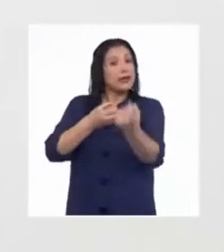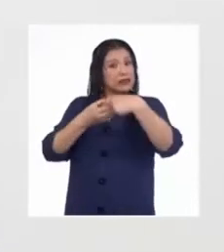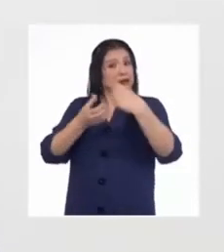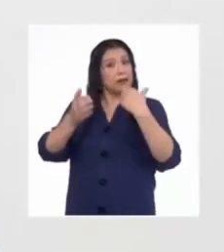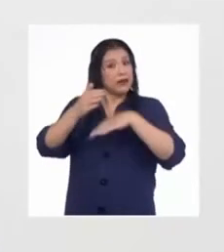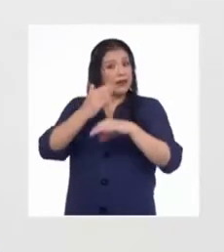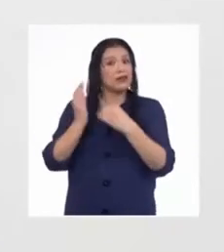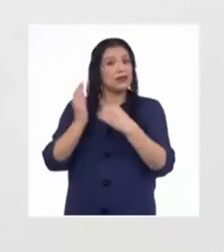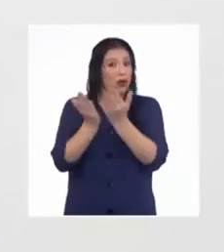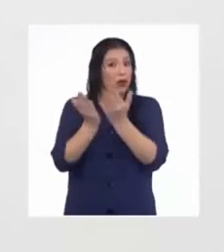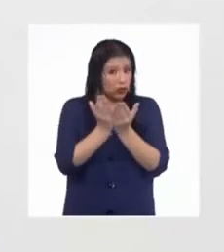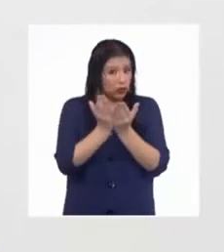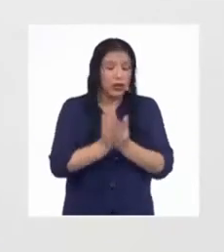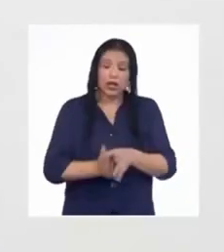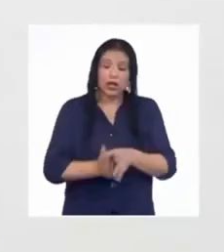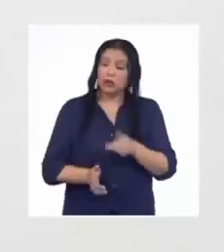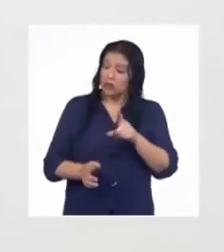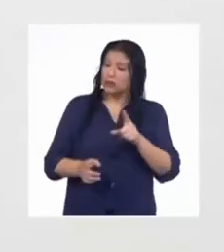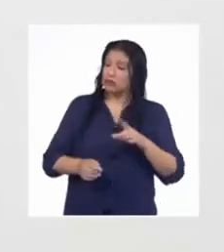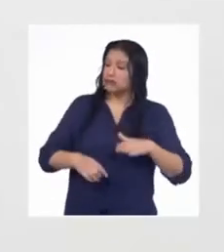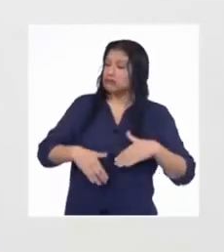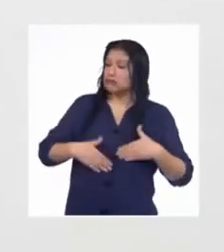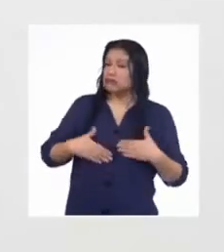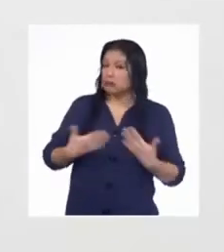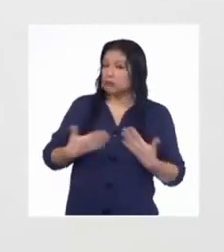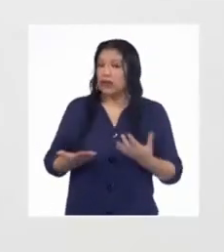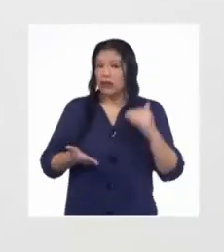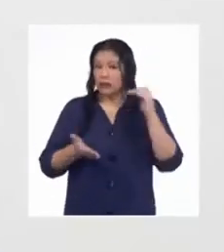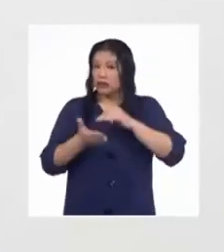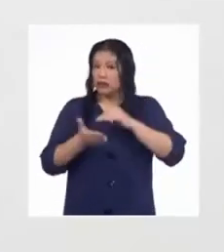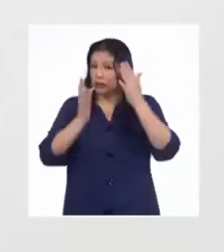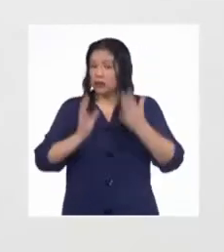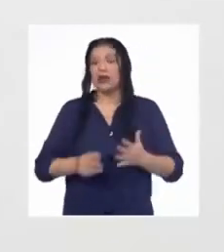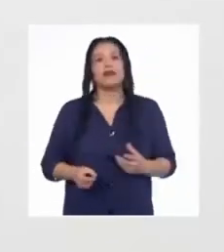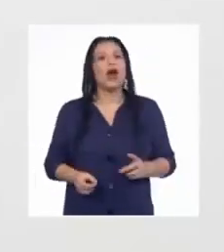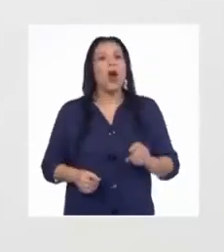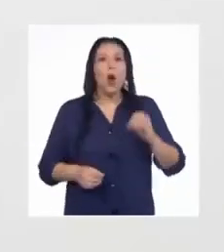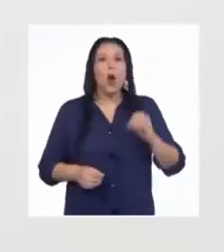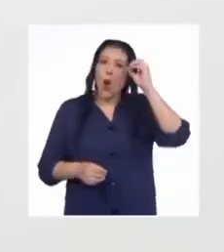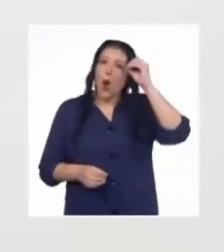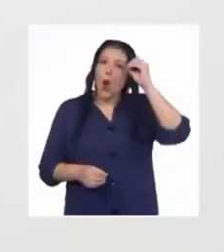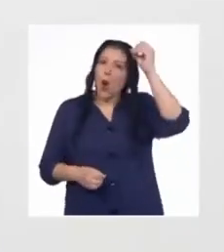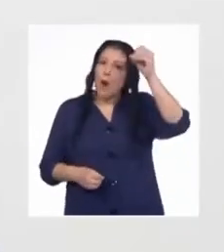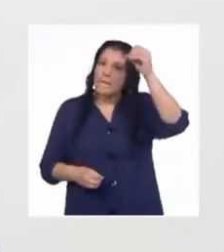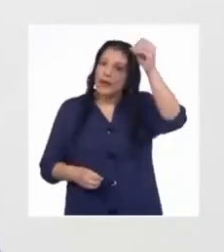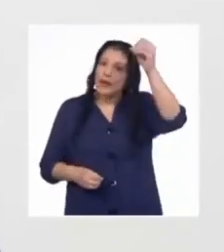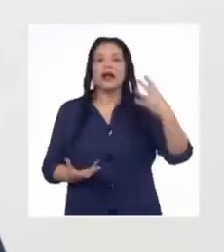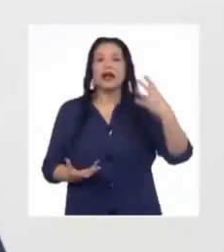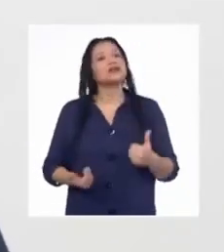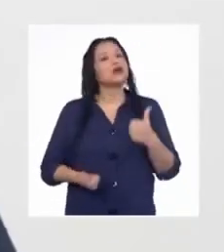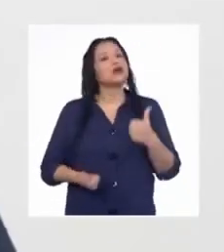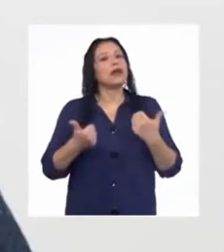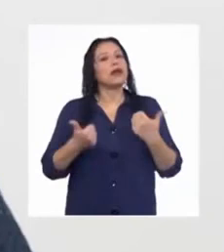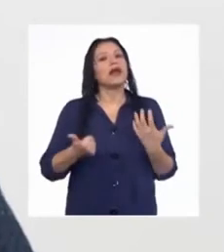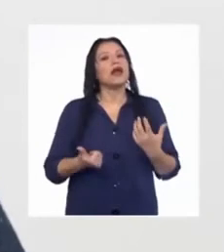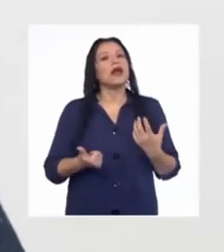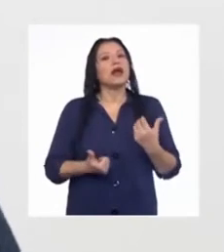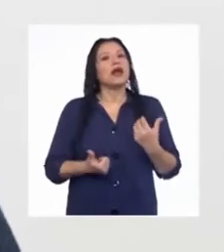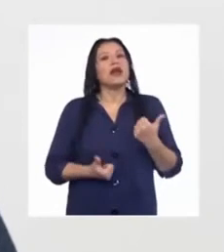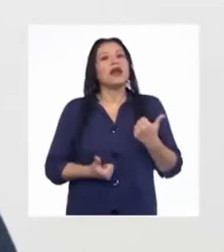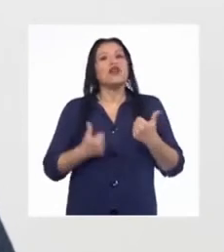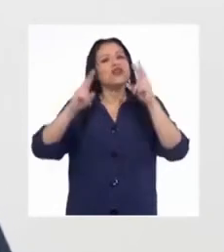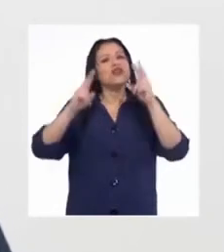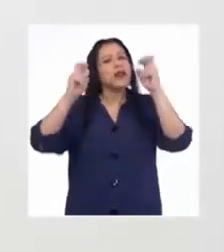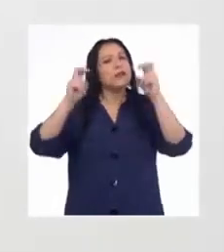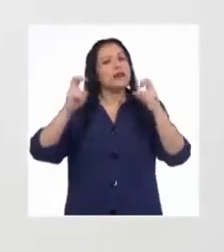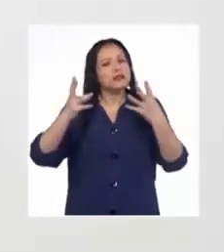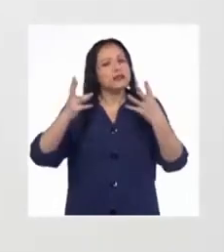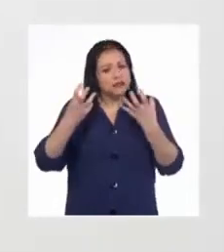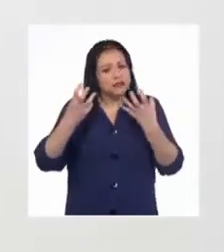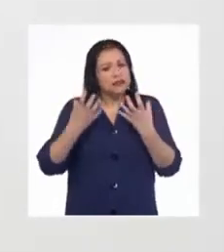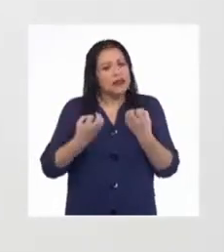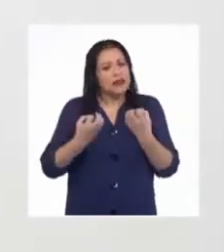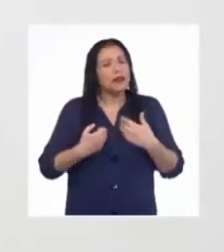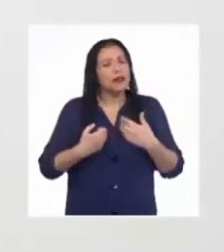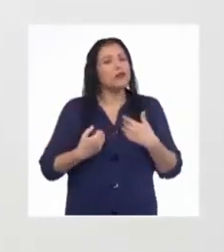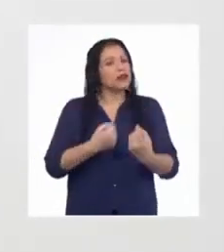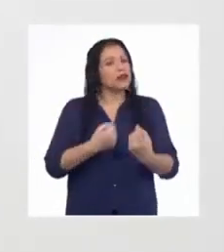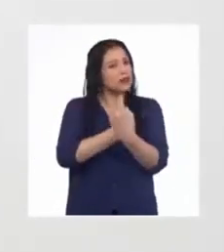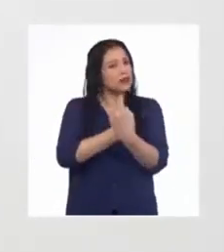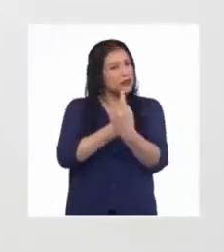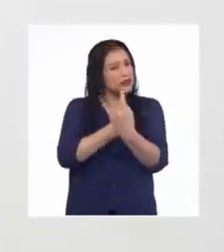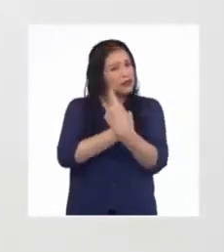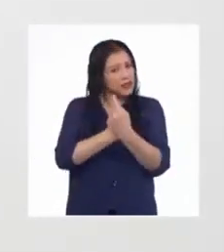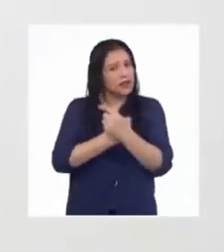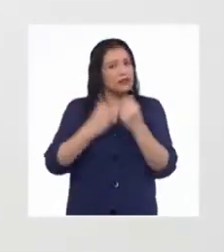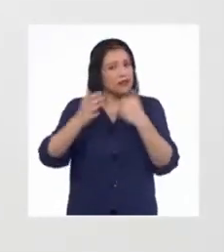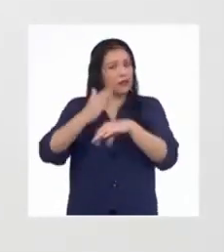colegios, eso es algo que es factible. Opinar sobre los contenidos que queremos que se nos enseñen. Poder